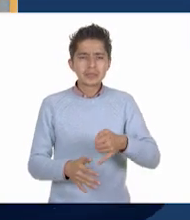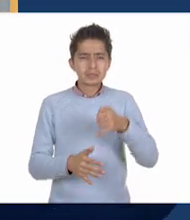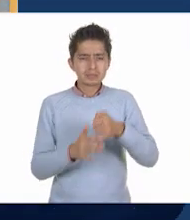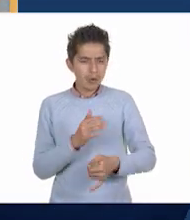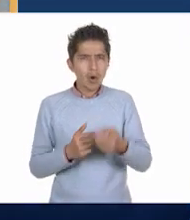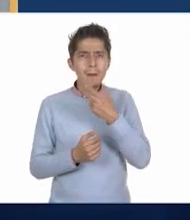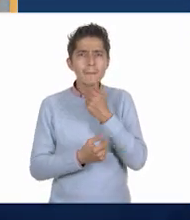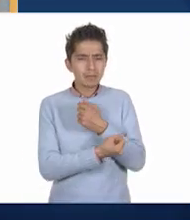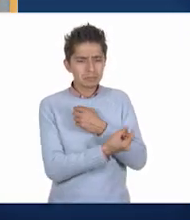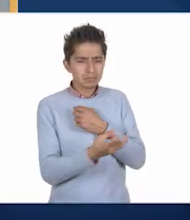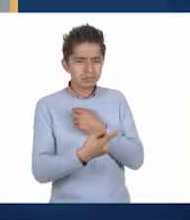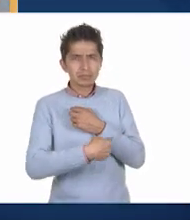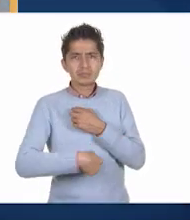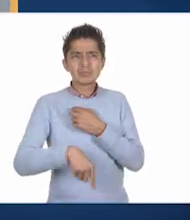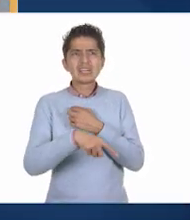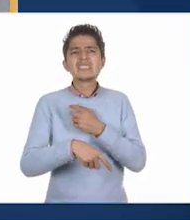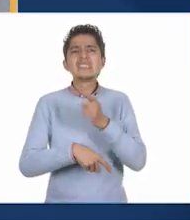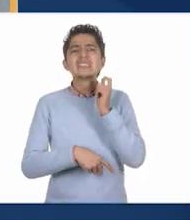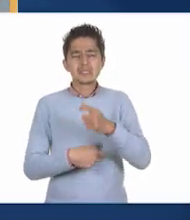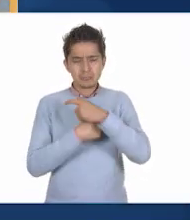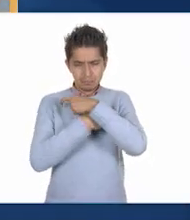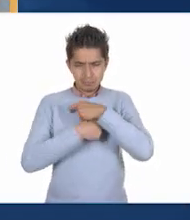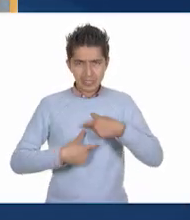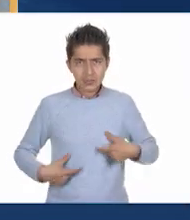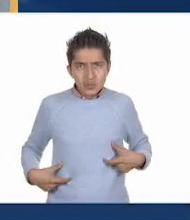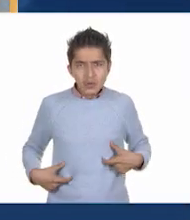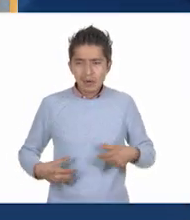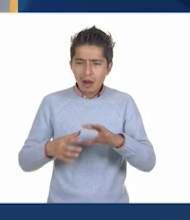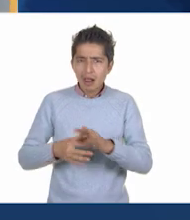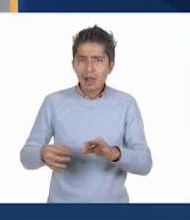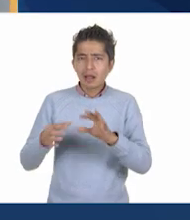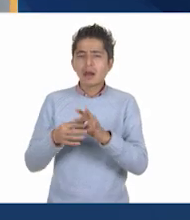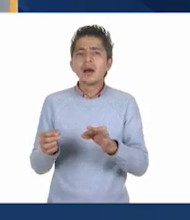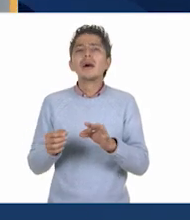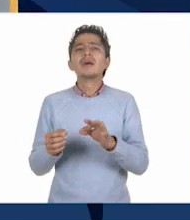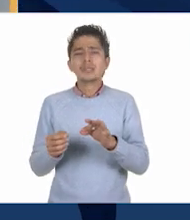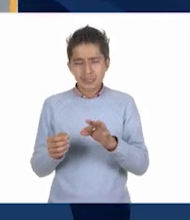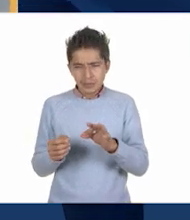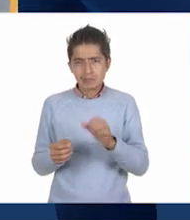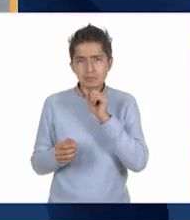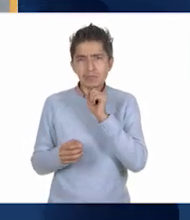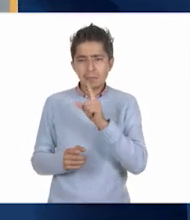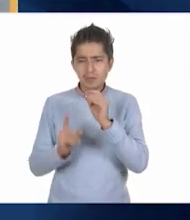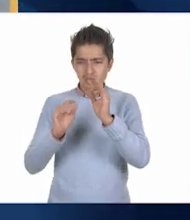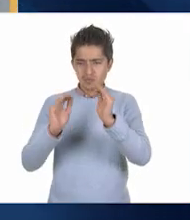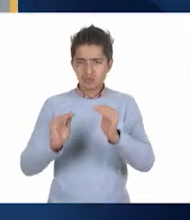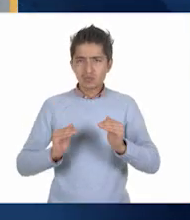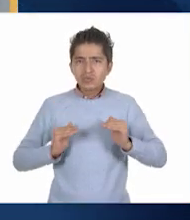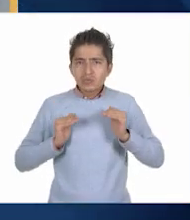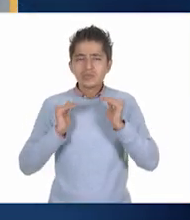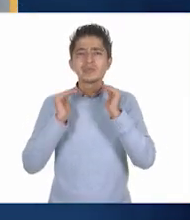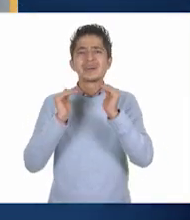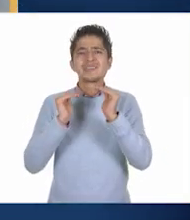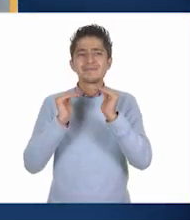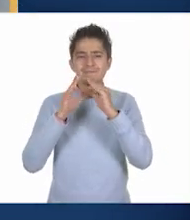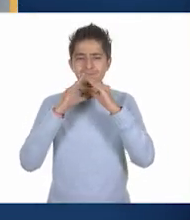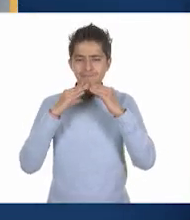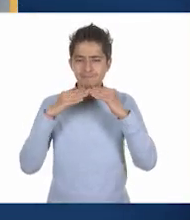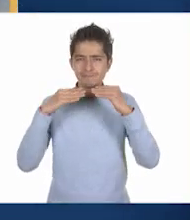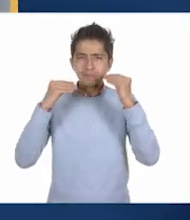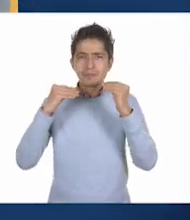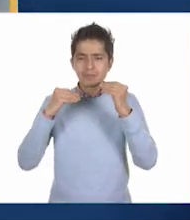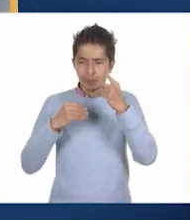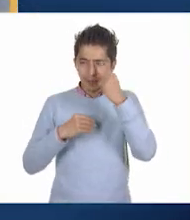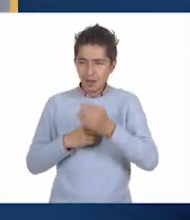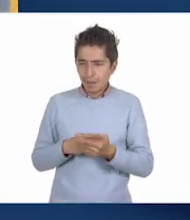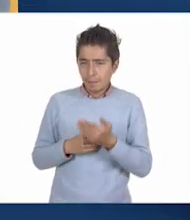hombres perfumados con hablarle a Pancho Villa y con supremo sacrificio sonreírle al pedirle lo